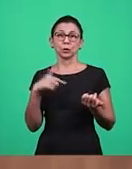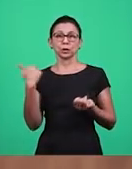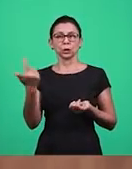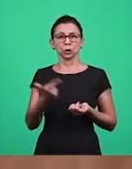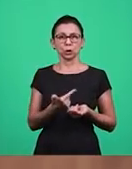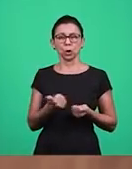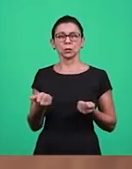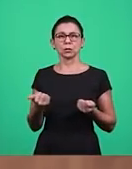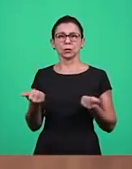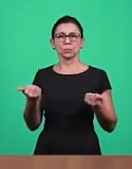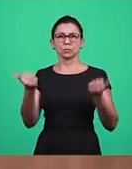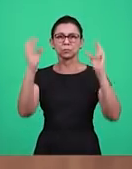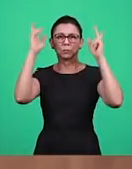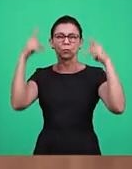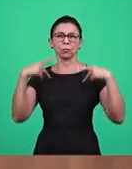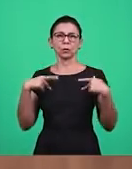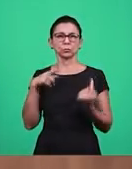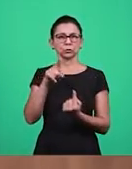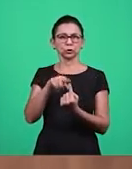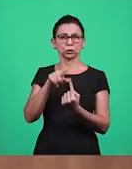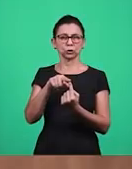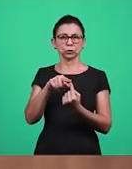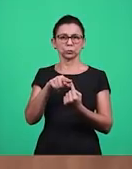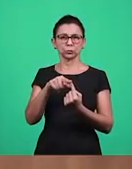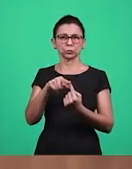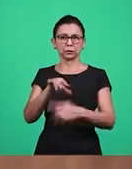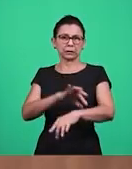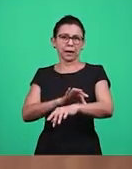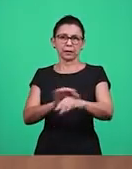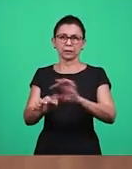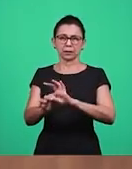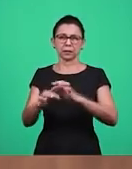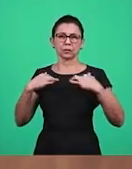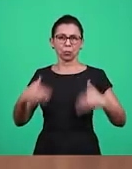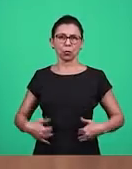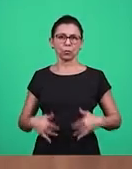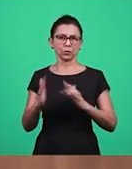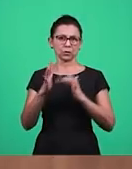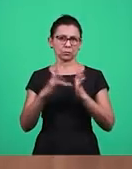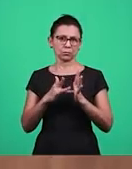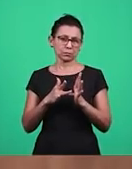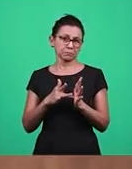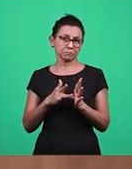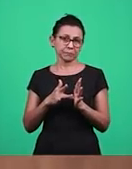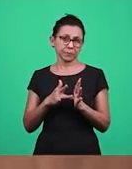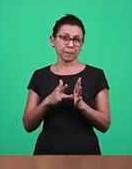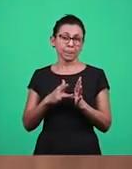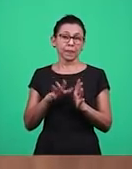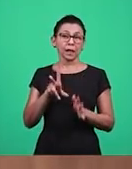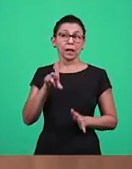de Dios, creado para servir a Dios, para adorar a Dios. Pero un día, por su